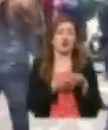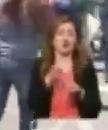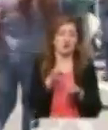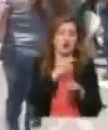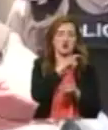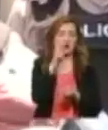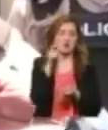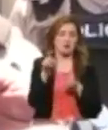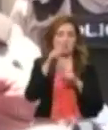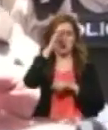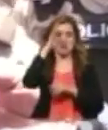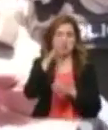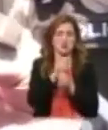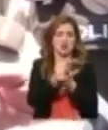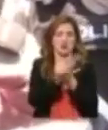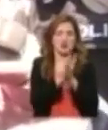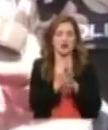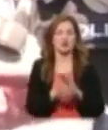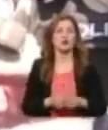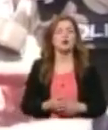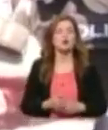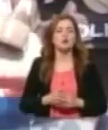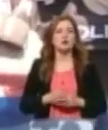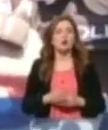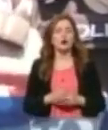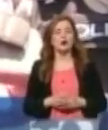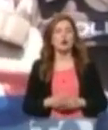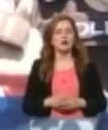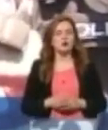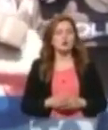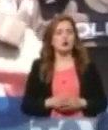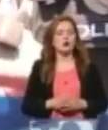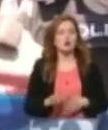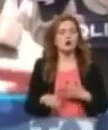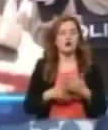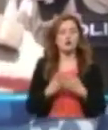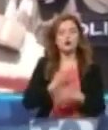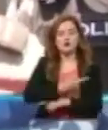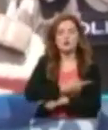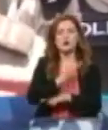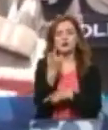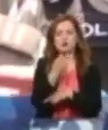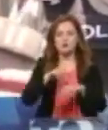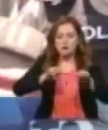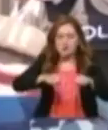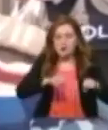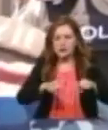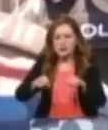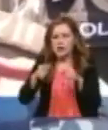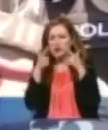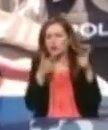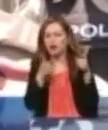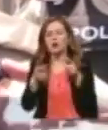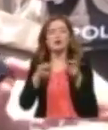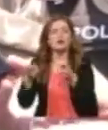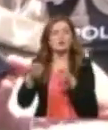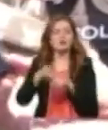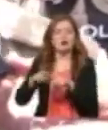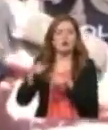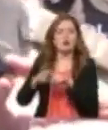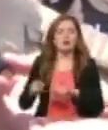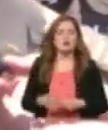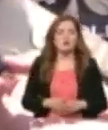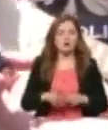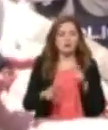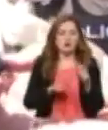brinda seguridad. Tenemos un dispositivo de todos los días, designamos el personal motorizado que se encuentra como consigna aquí en el mercado. Igual